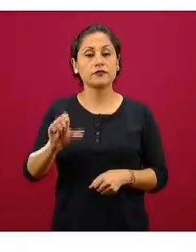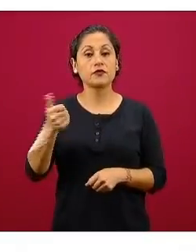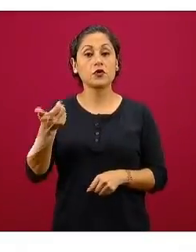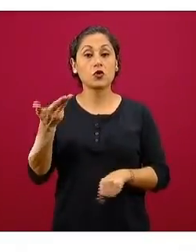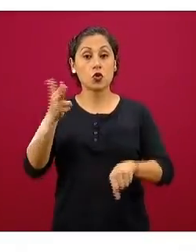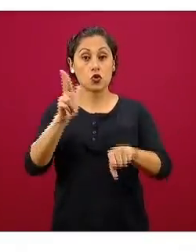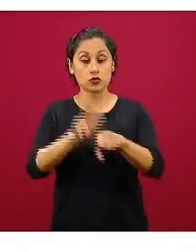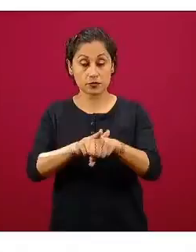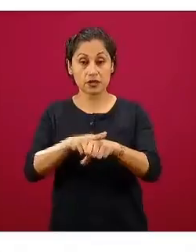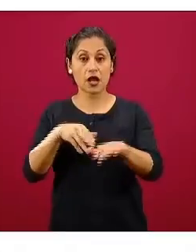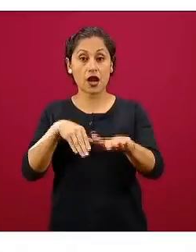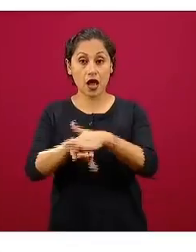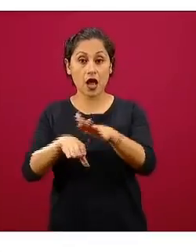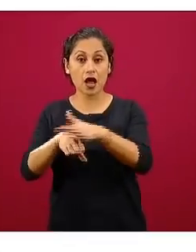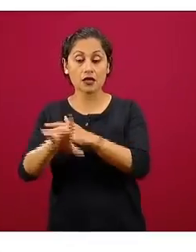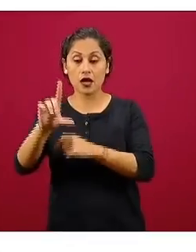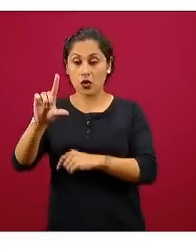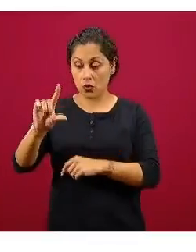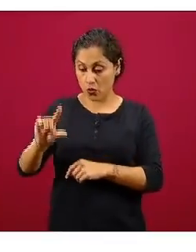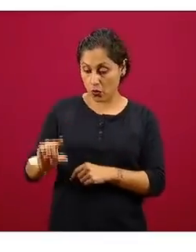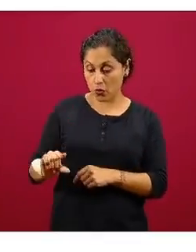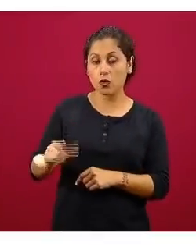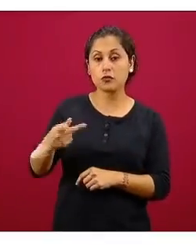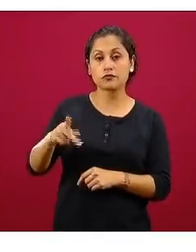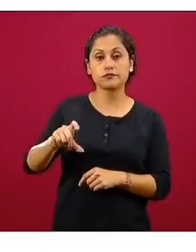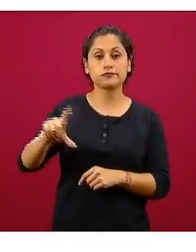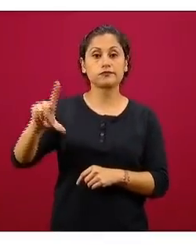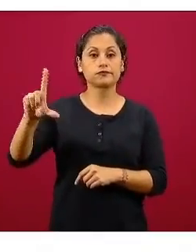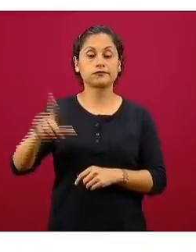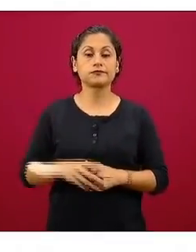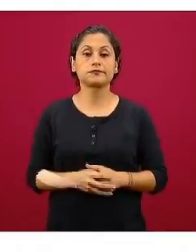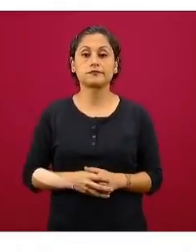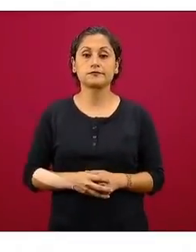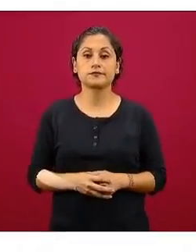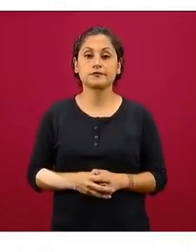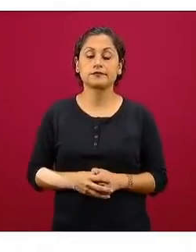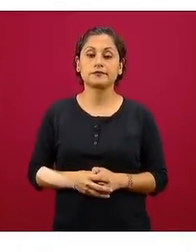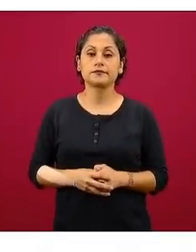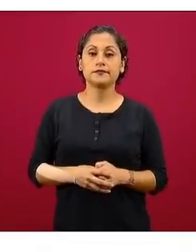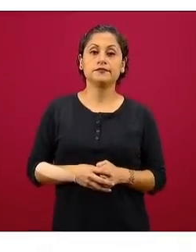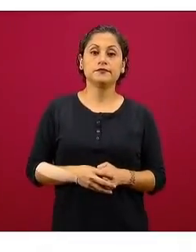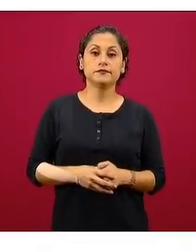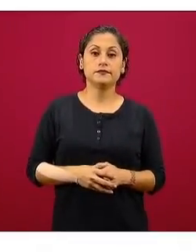hospitalaria y terapia intensiva con un patrón muy semejante. La siguiente.